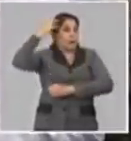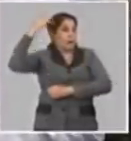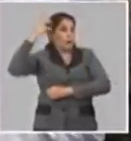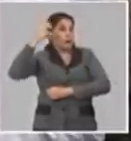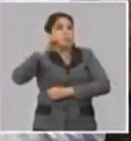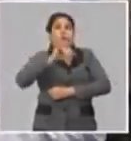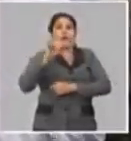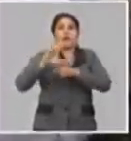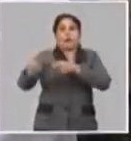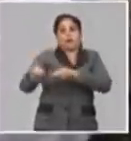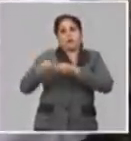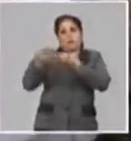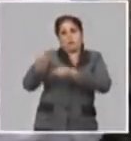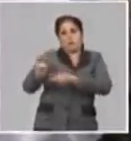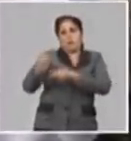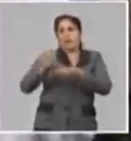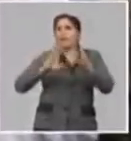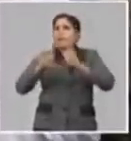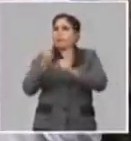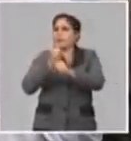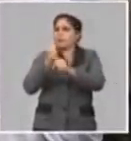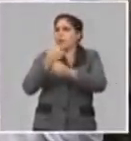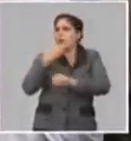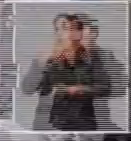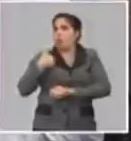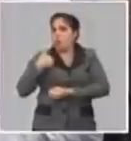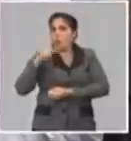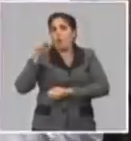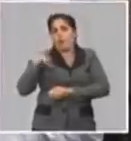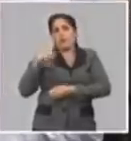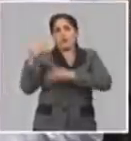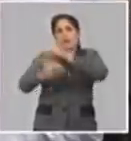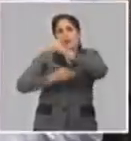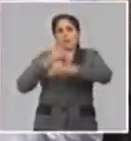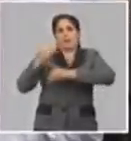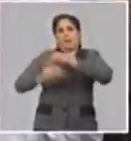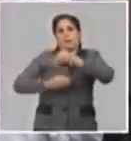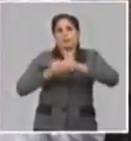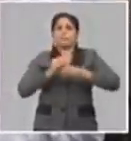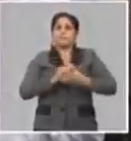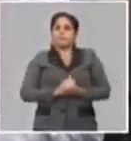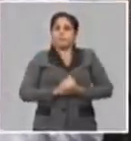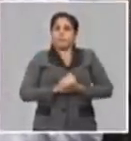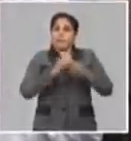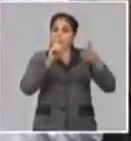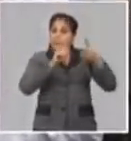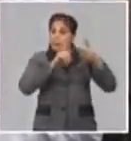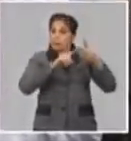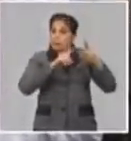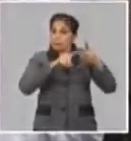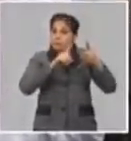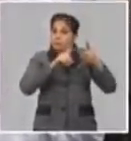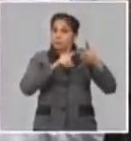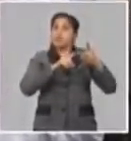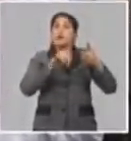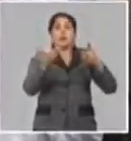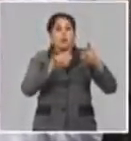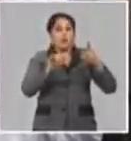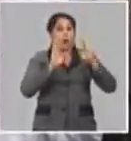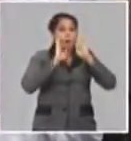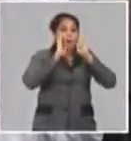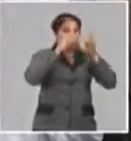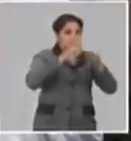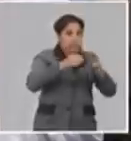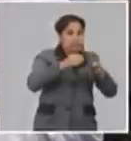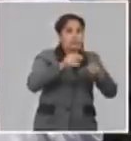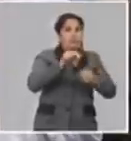sector agropecuario y su papel con el resto de los actores. Un segundo elemento, en el cual también nos vamos a enfocar en el